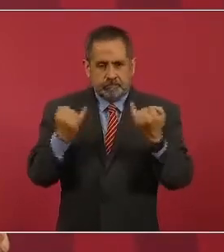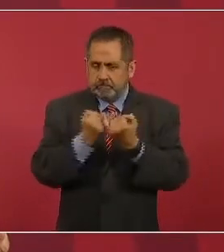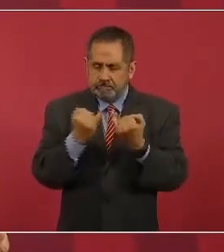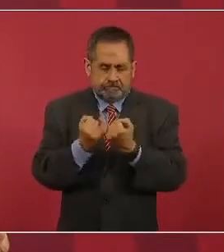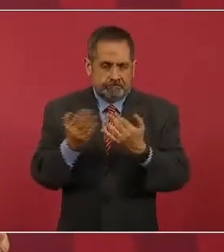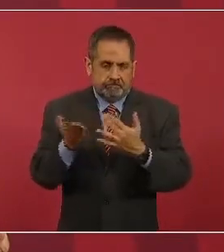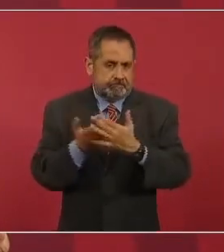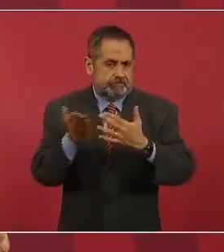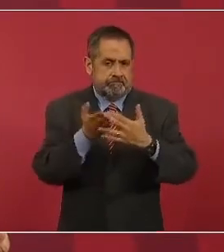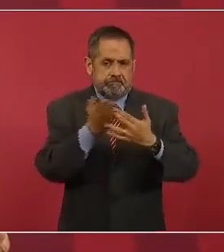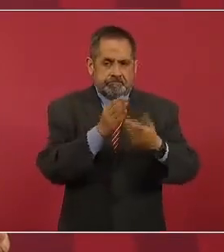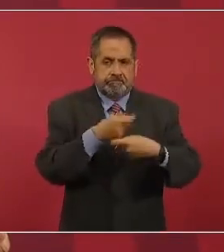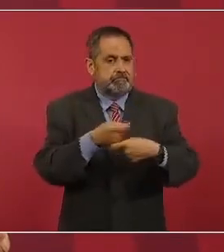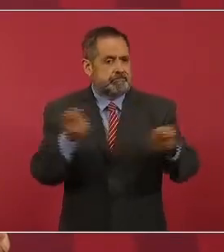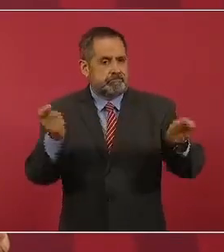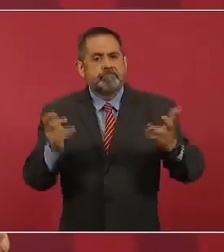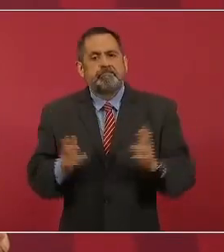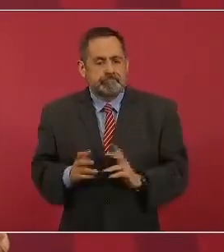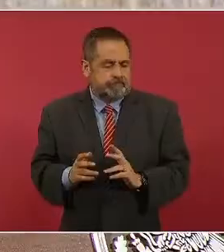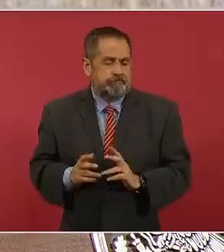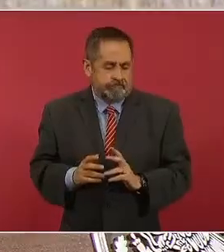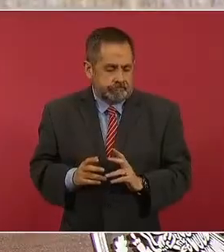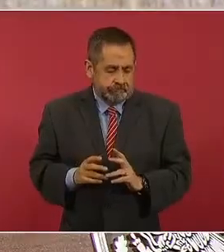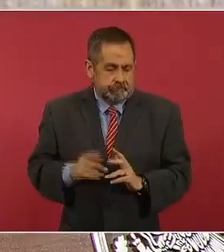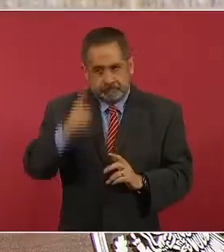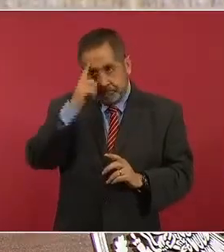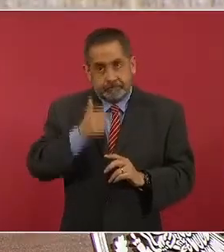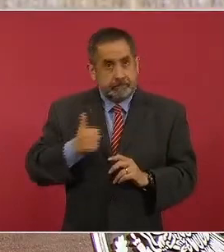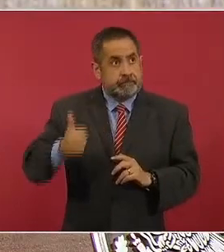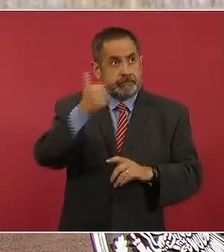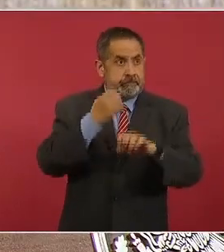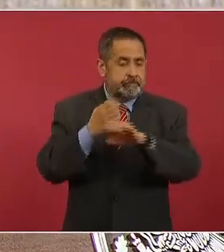divide y se entrega a los estados.